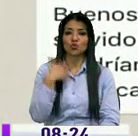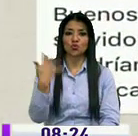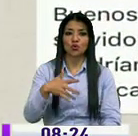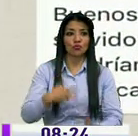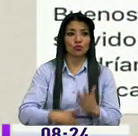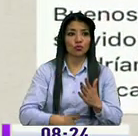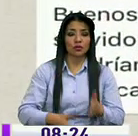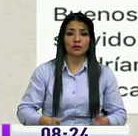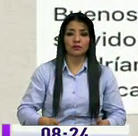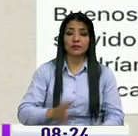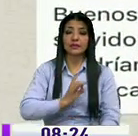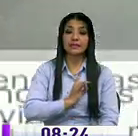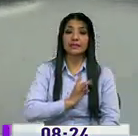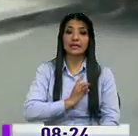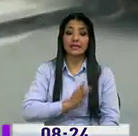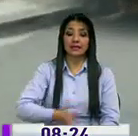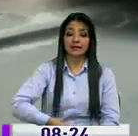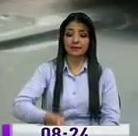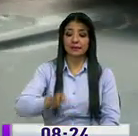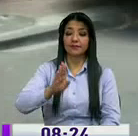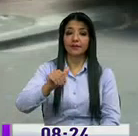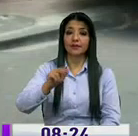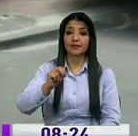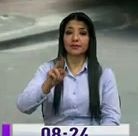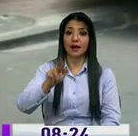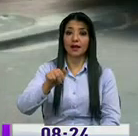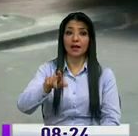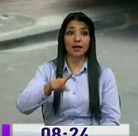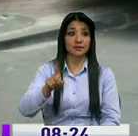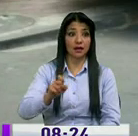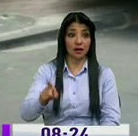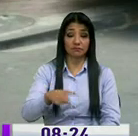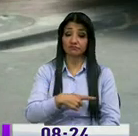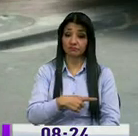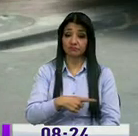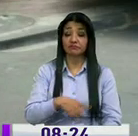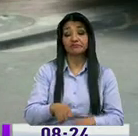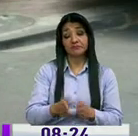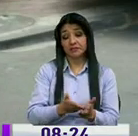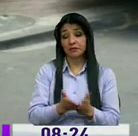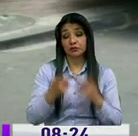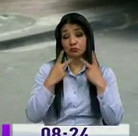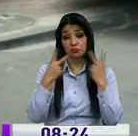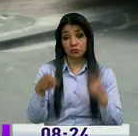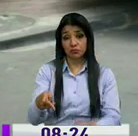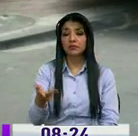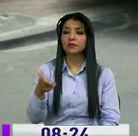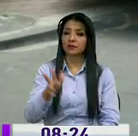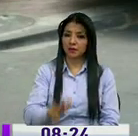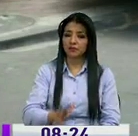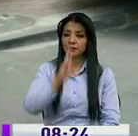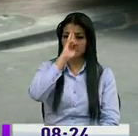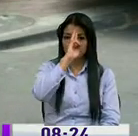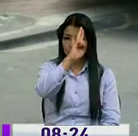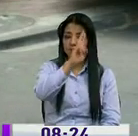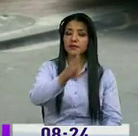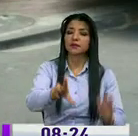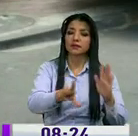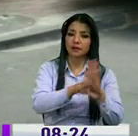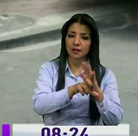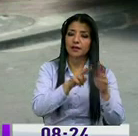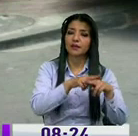Esto es la calle Chile, Benalcázar. La corona es ser funcionarios públicos, pues, tener placa del Estado. Ellos también, así como los señores taxistas y